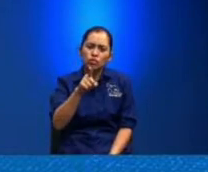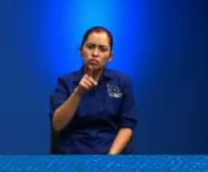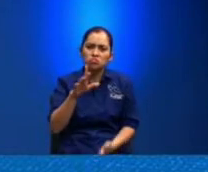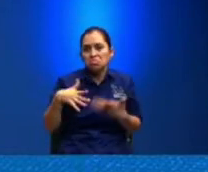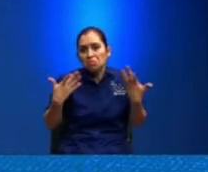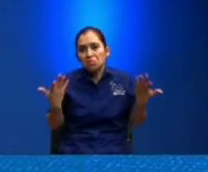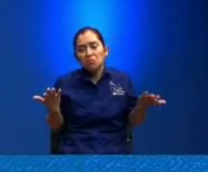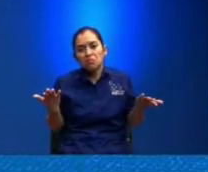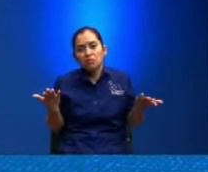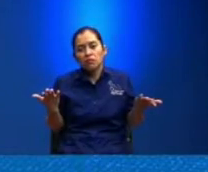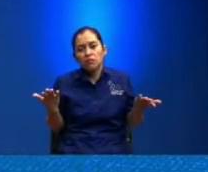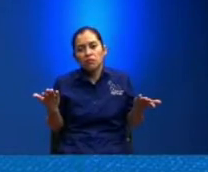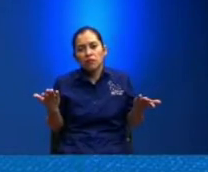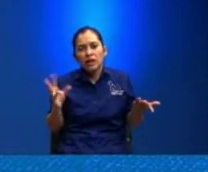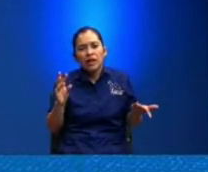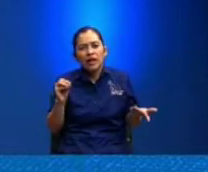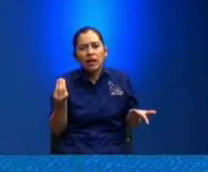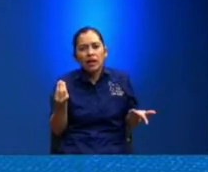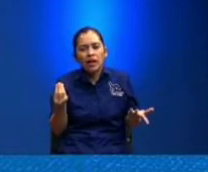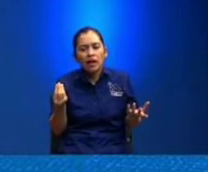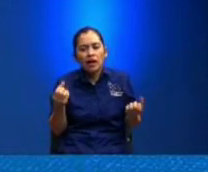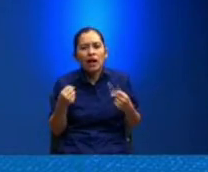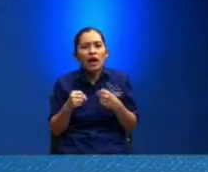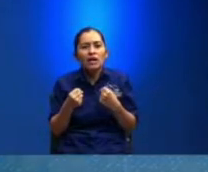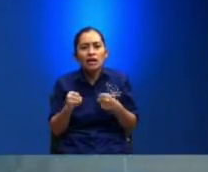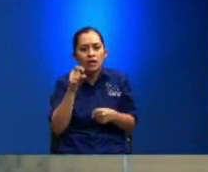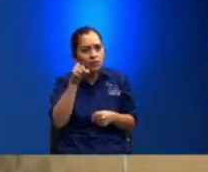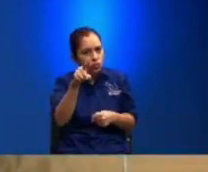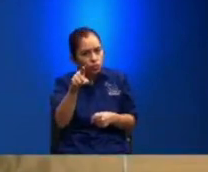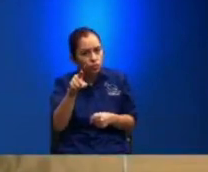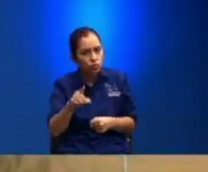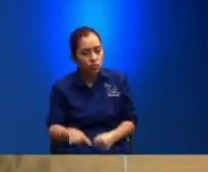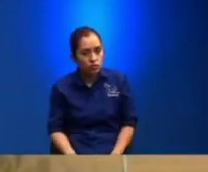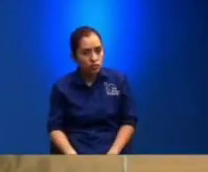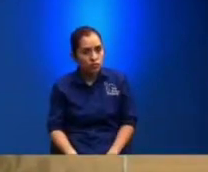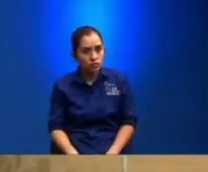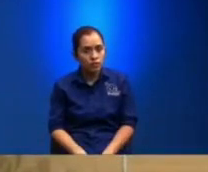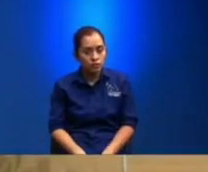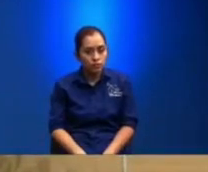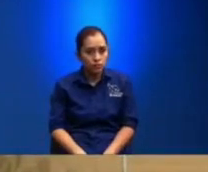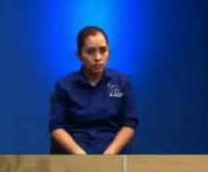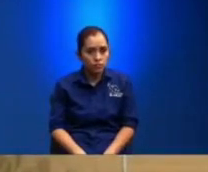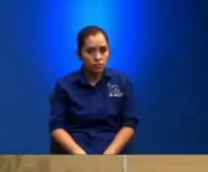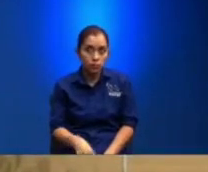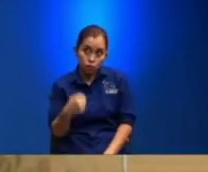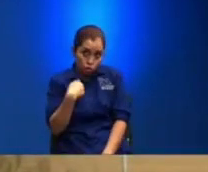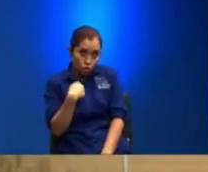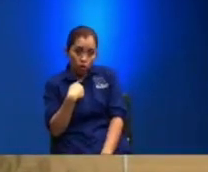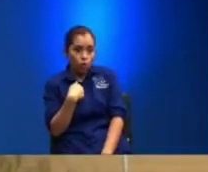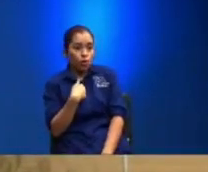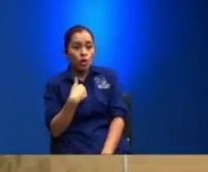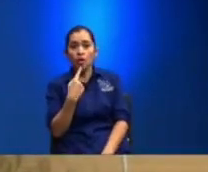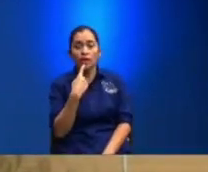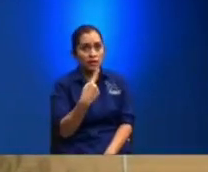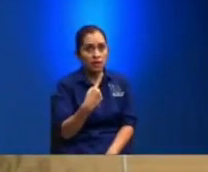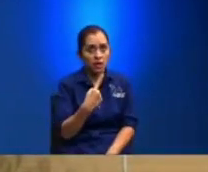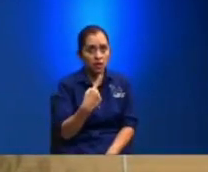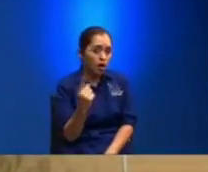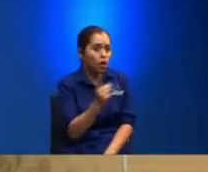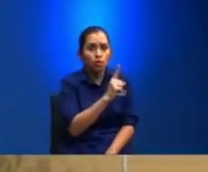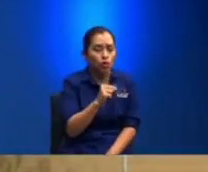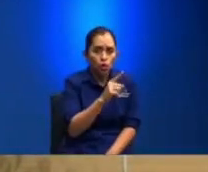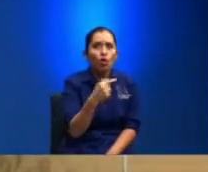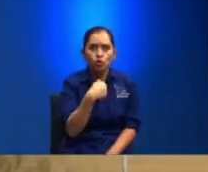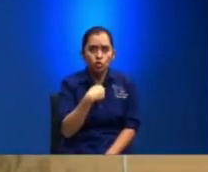los hijos que me perdone por favor yo en los digo pero quedarse callado como quien dice ah bueno